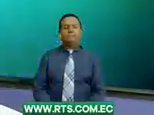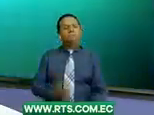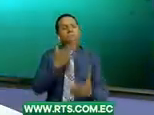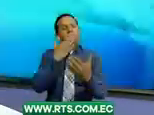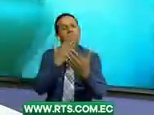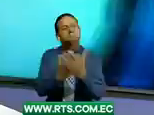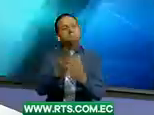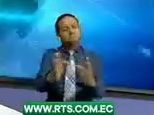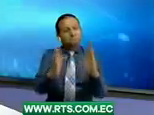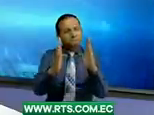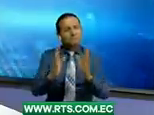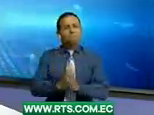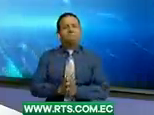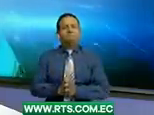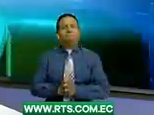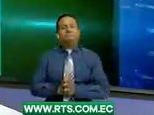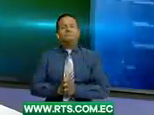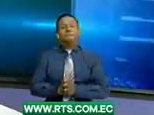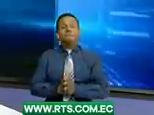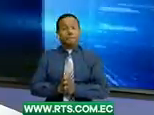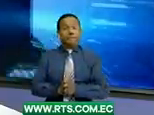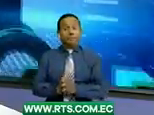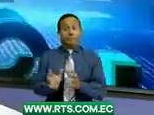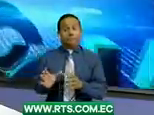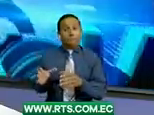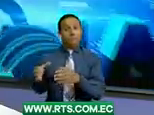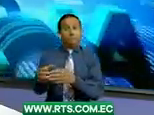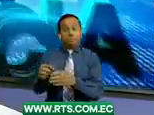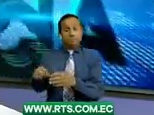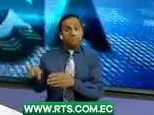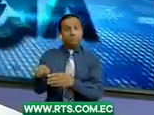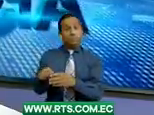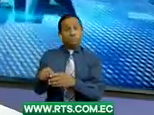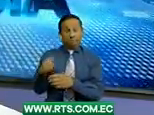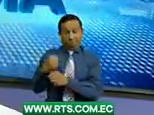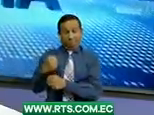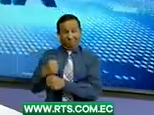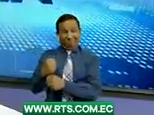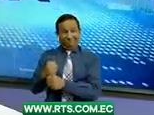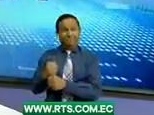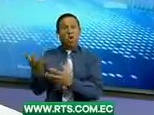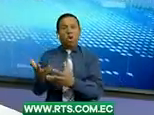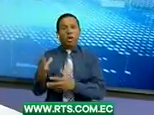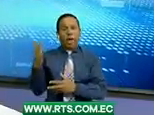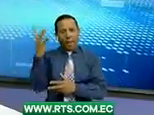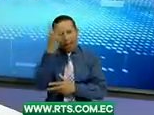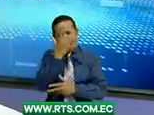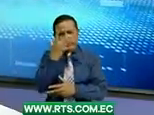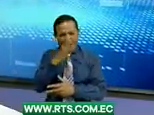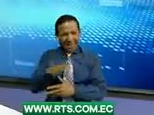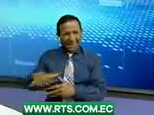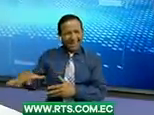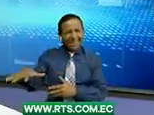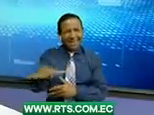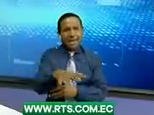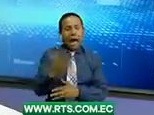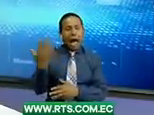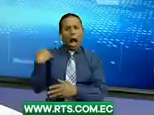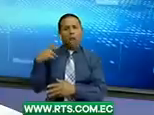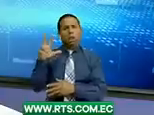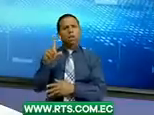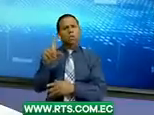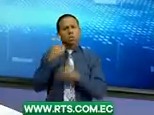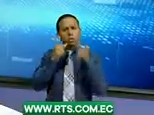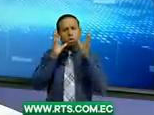Gracias por preferirnos. La Fuerza de Tarea Conjunta Esmeraldas terminó su labor de forma oficial el 31 de diciembre